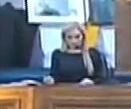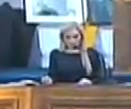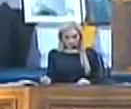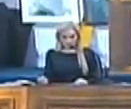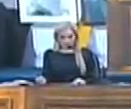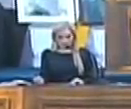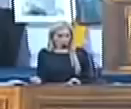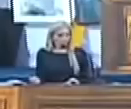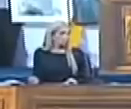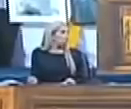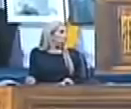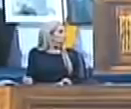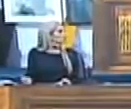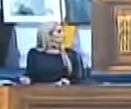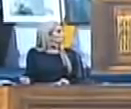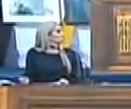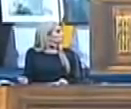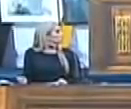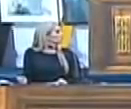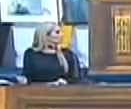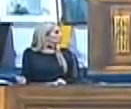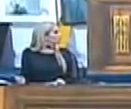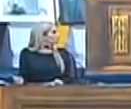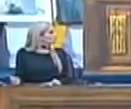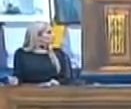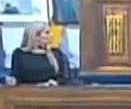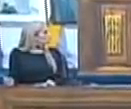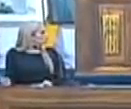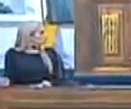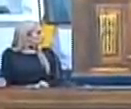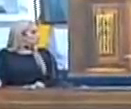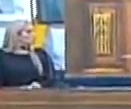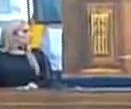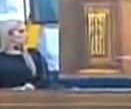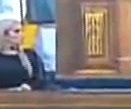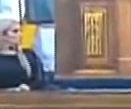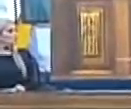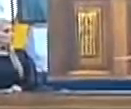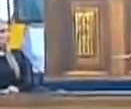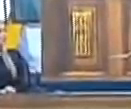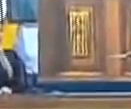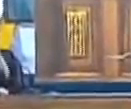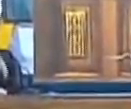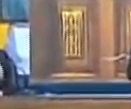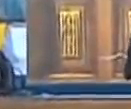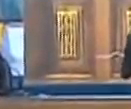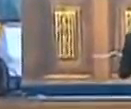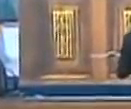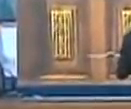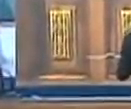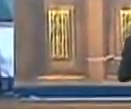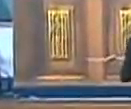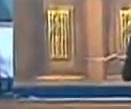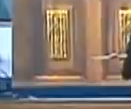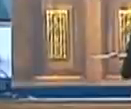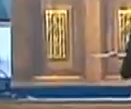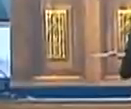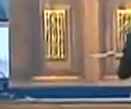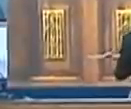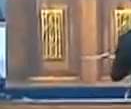que nos escuchan al pueblo de venezuela que nos escucha a través de la radio que nos ve a través de la